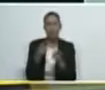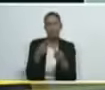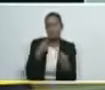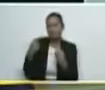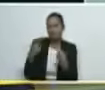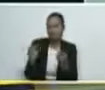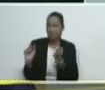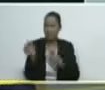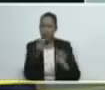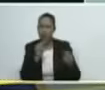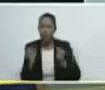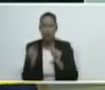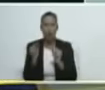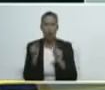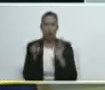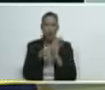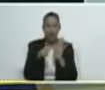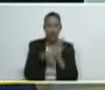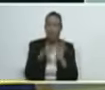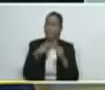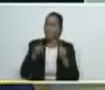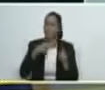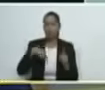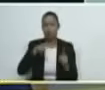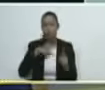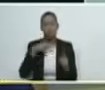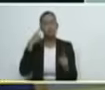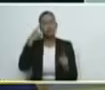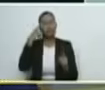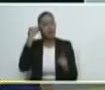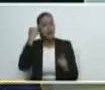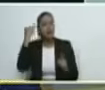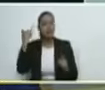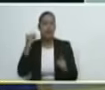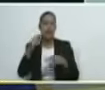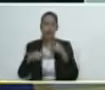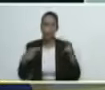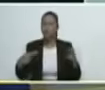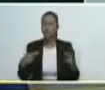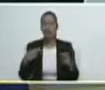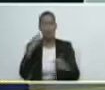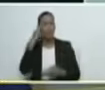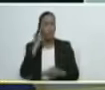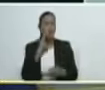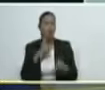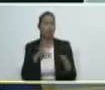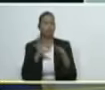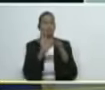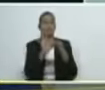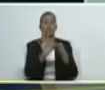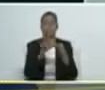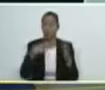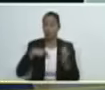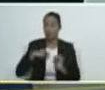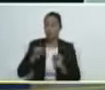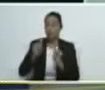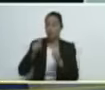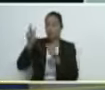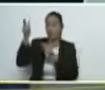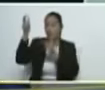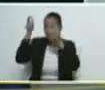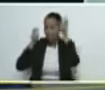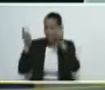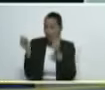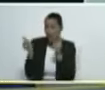pero ha sido superior la moral revolucionaria. El viaje vital que iniciamos junto a Chávez desde las catacumbas del